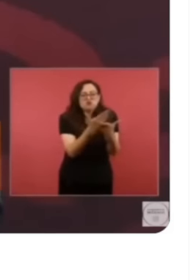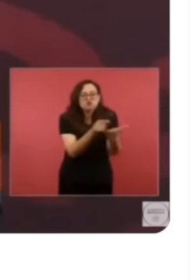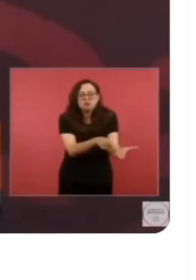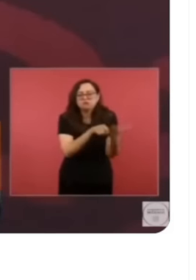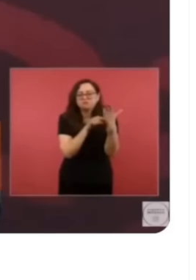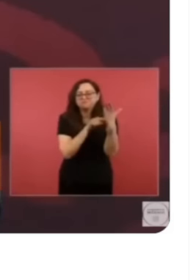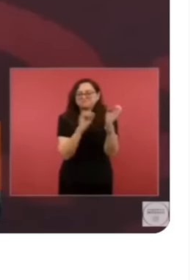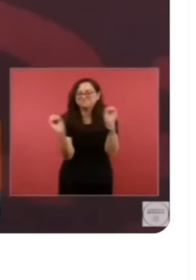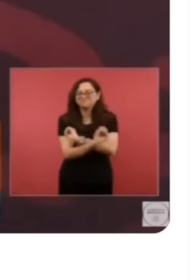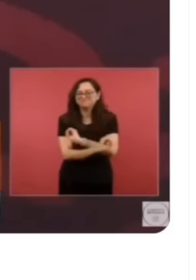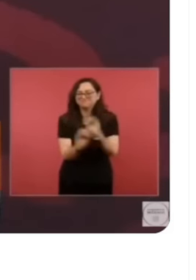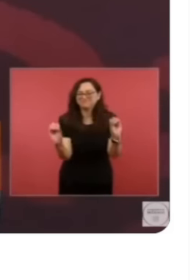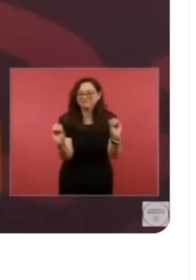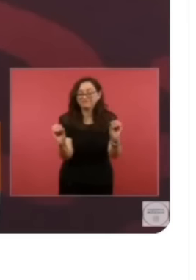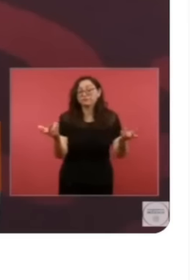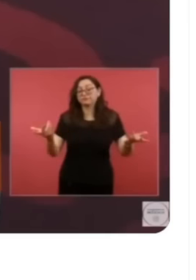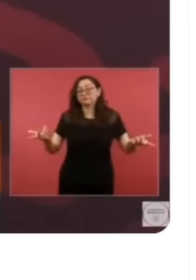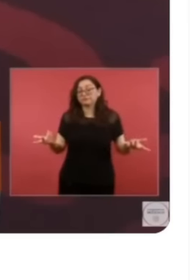Y